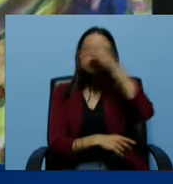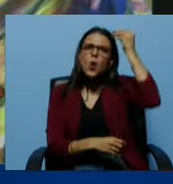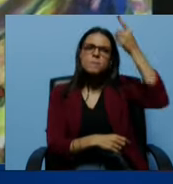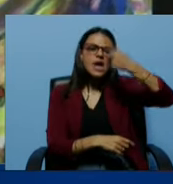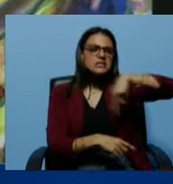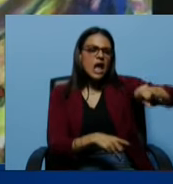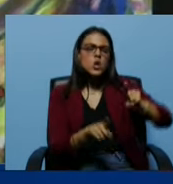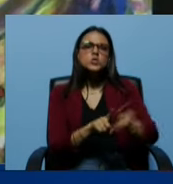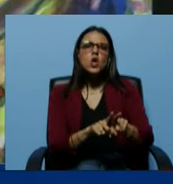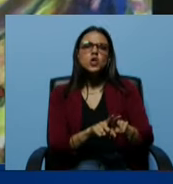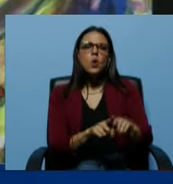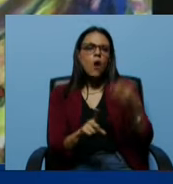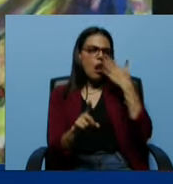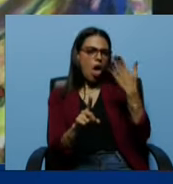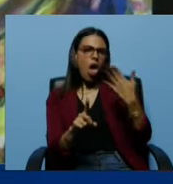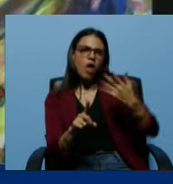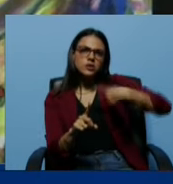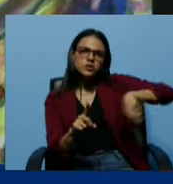trasero,